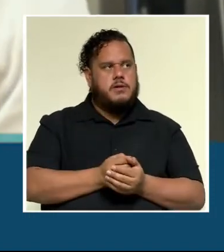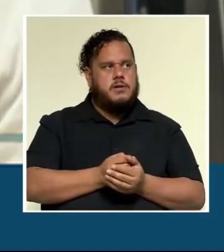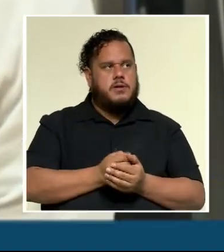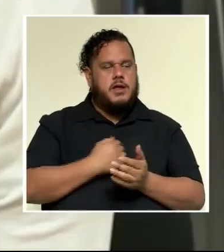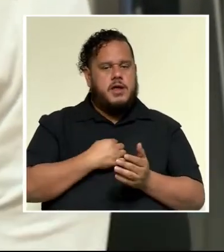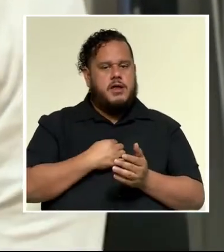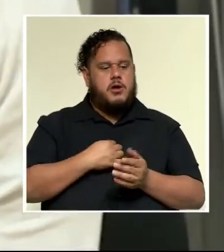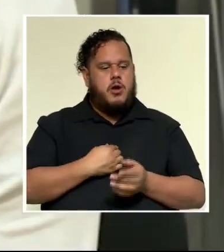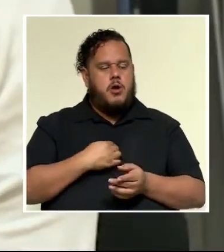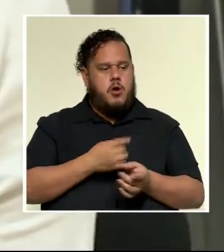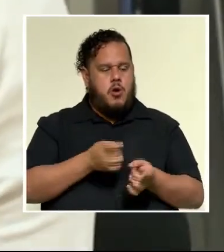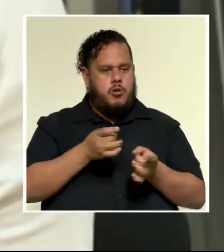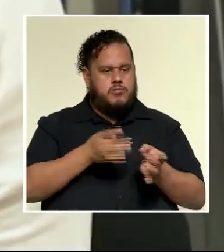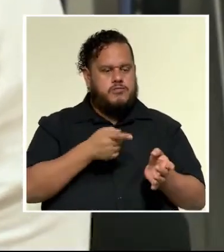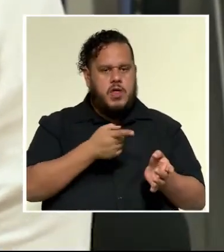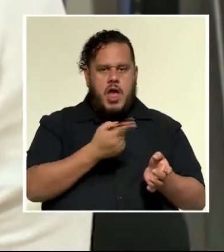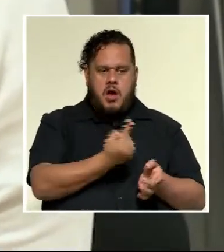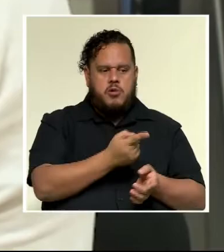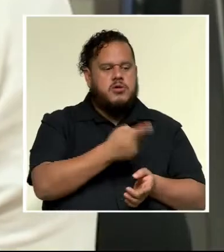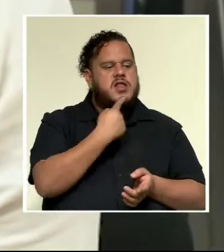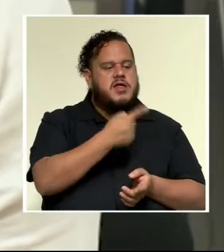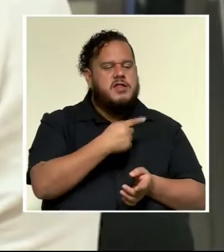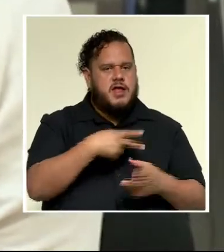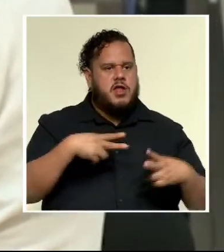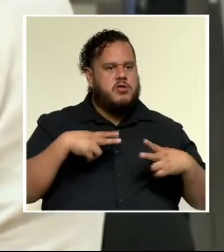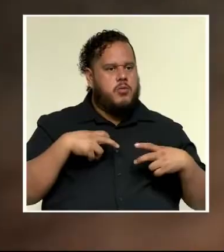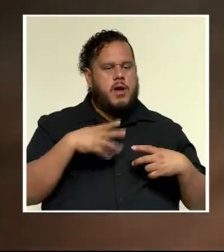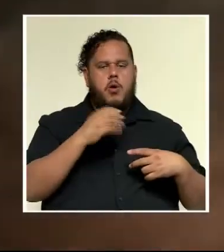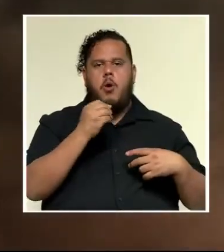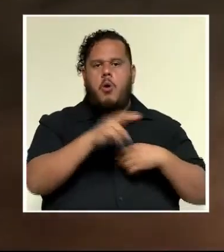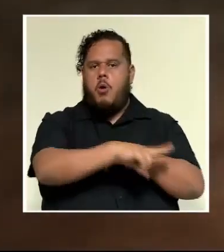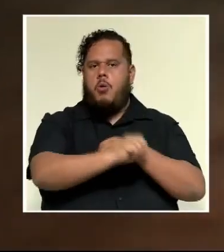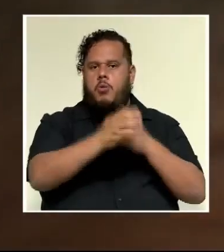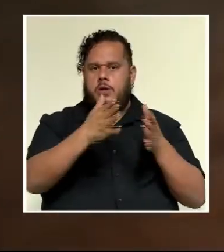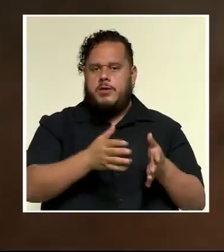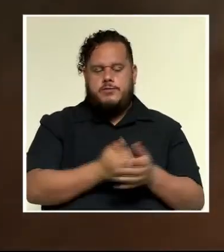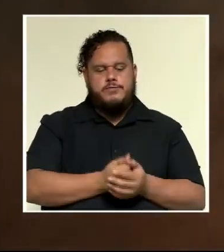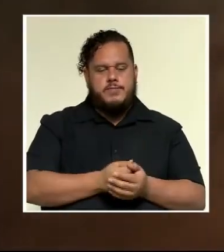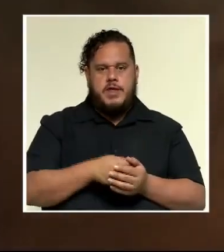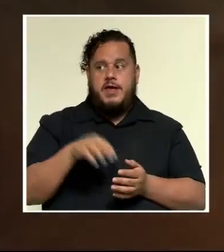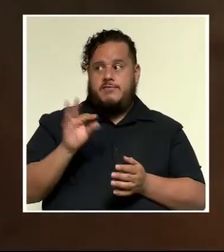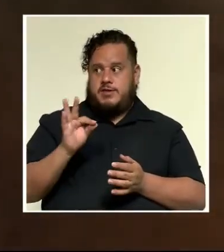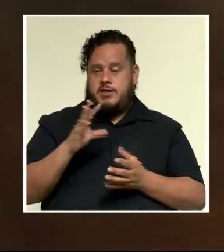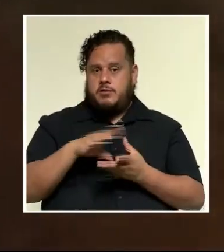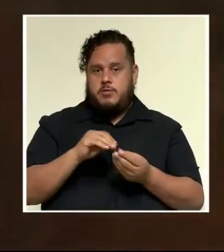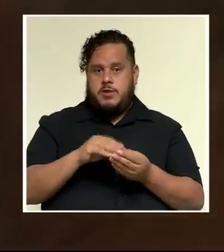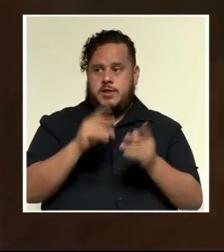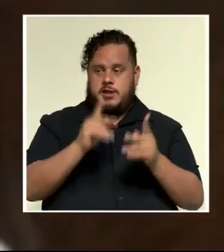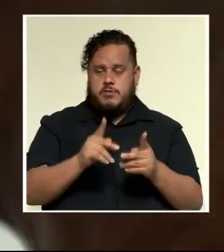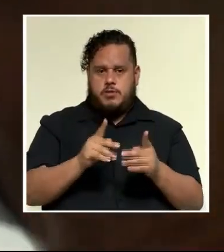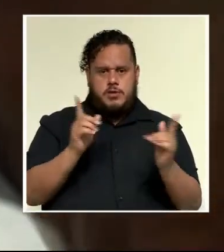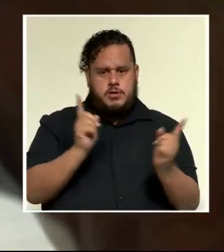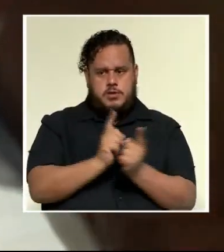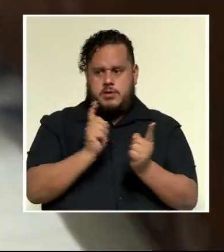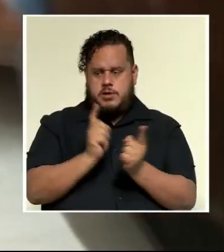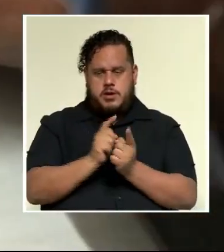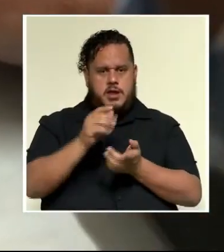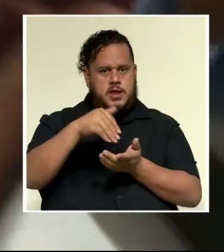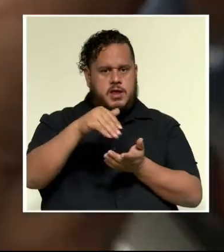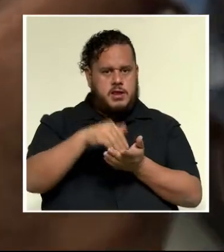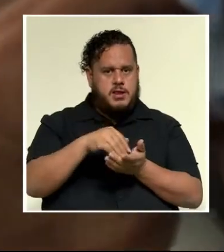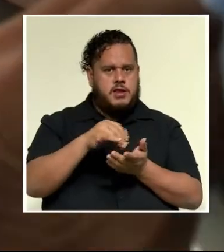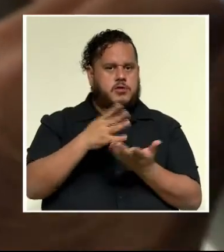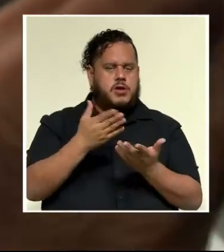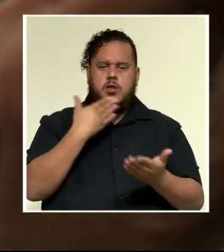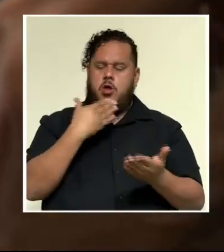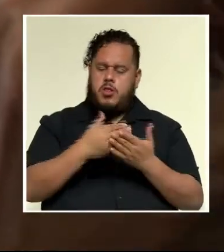uno, porque dicen que uno es un vago o un delincuente. Francisco cuenta que la gente con la que se ha encontrado en el centro ha sido de buen